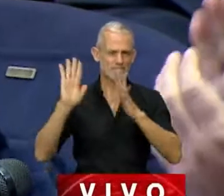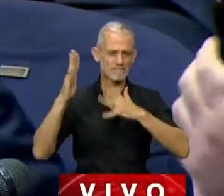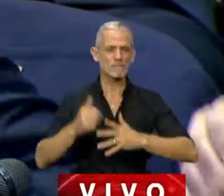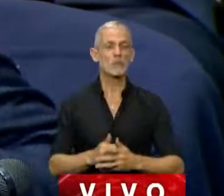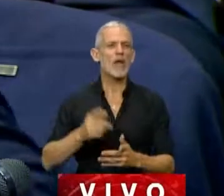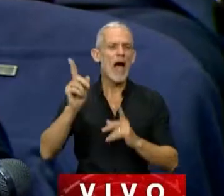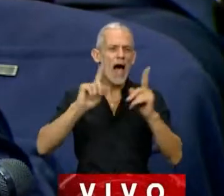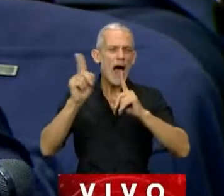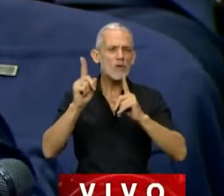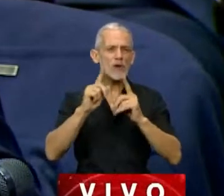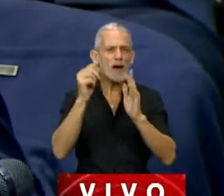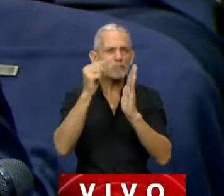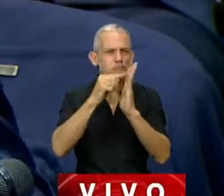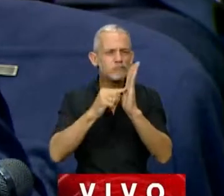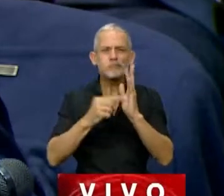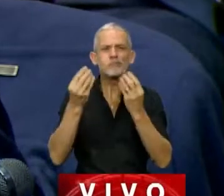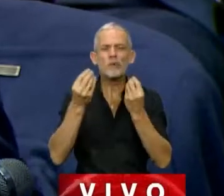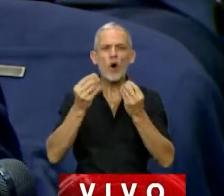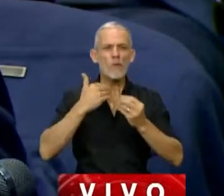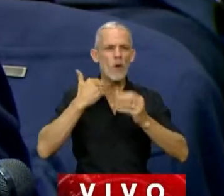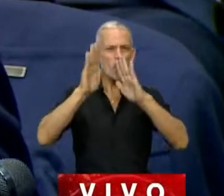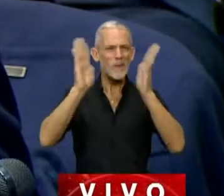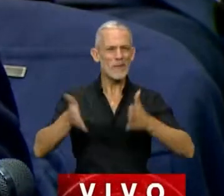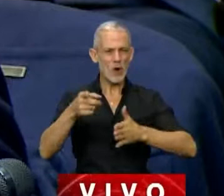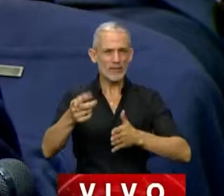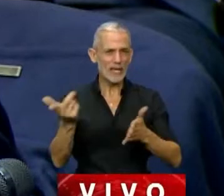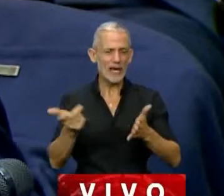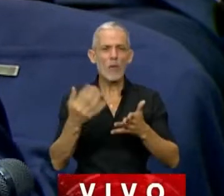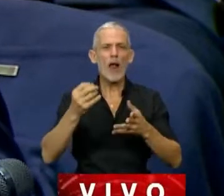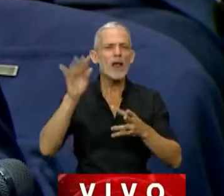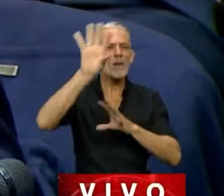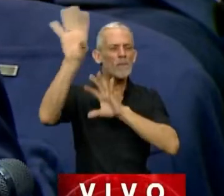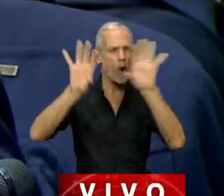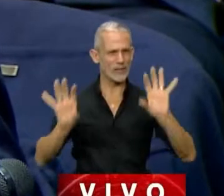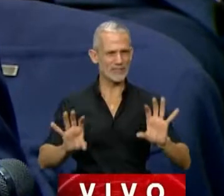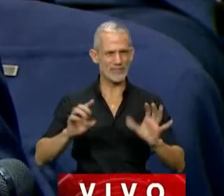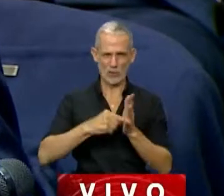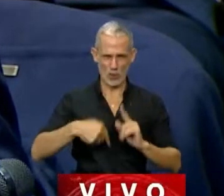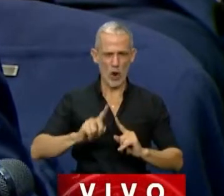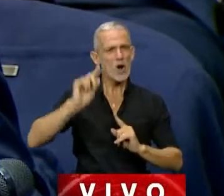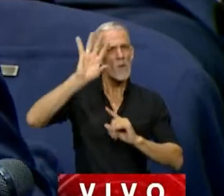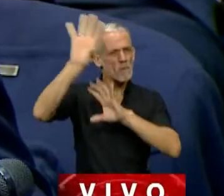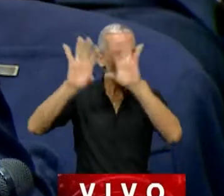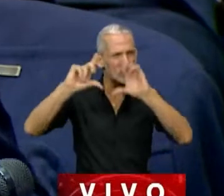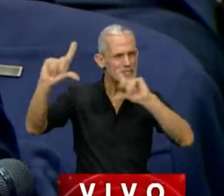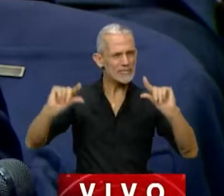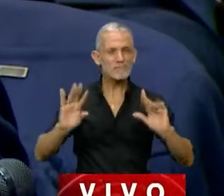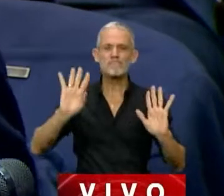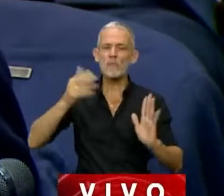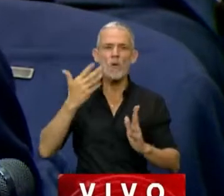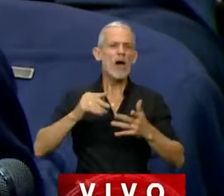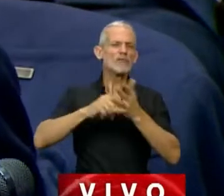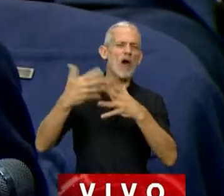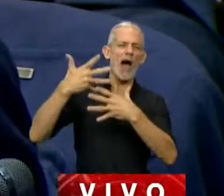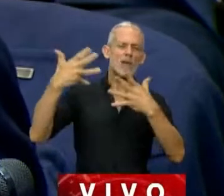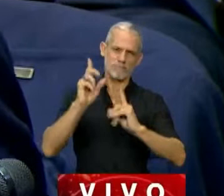fundamentalmente algunas de sus características, pero en un espacio determinado, que es el interior de nuestro país. Y no me refiero a las